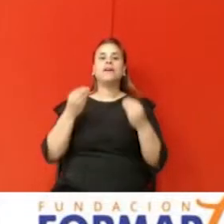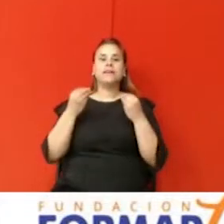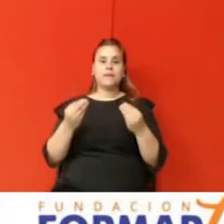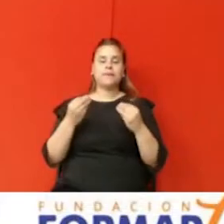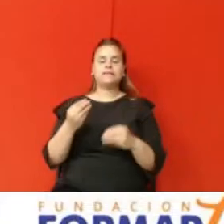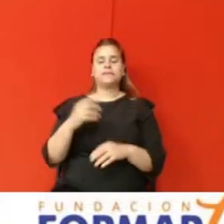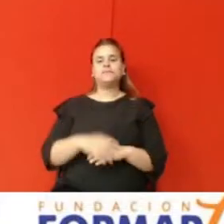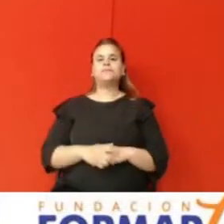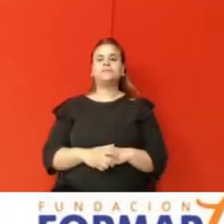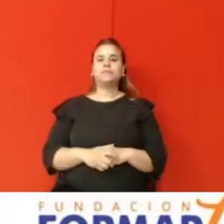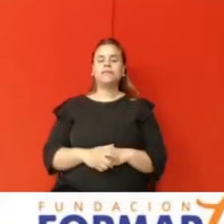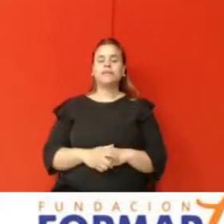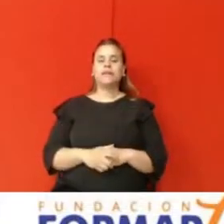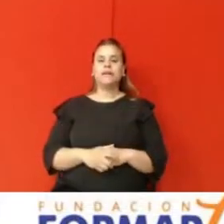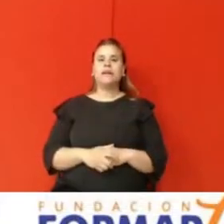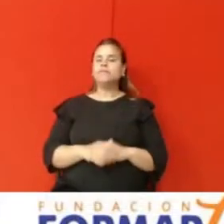suficiente, dice,